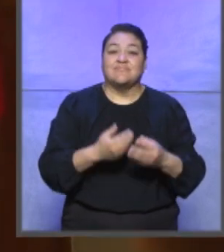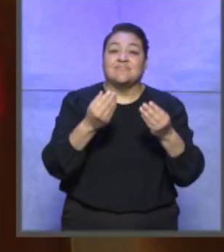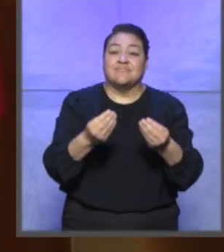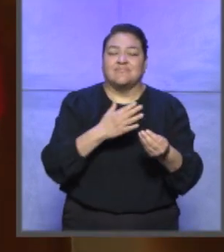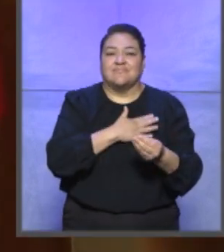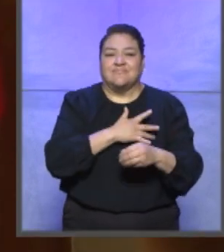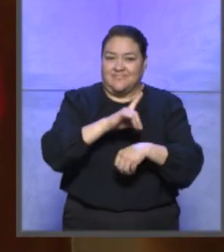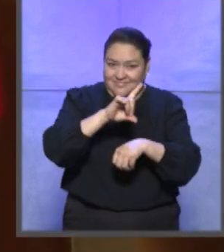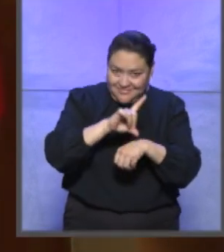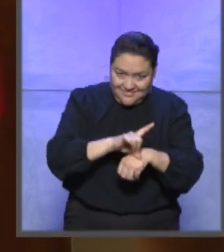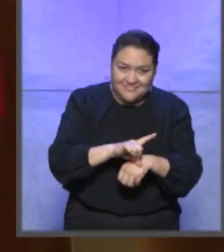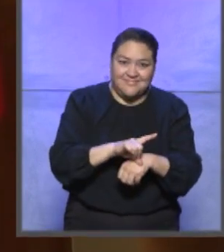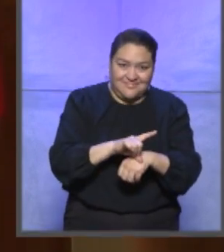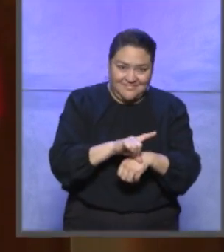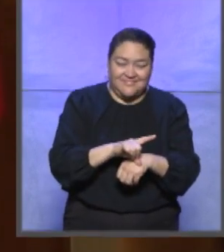Bien. Muy buenos días